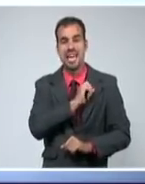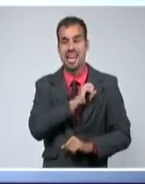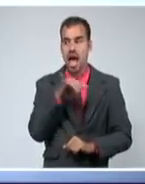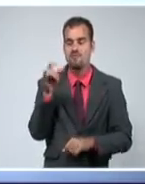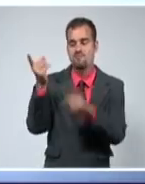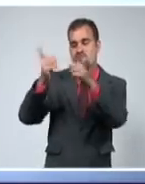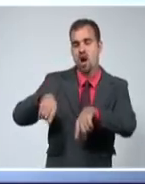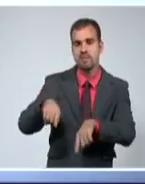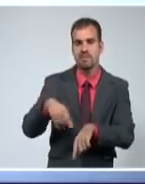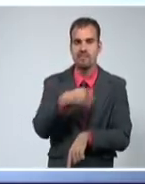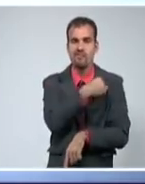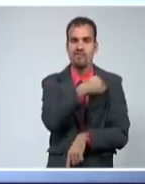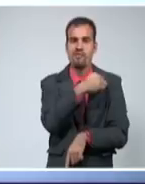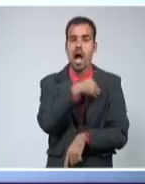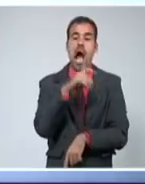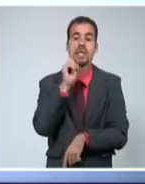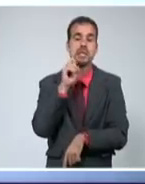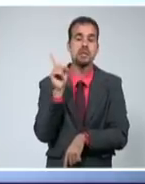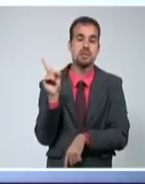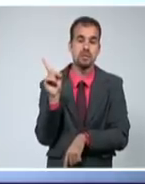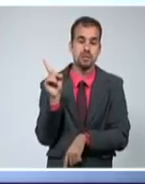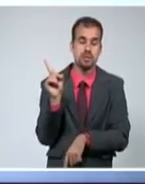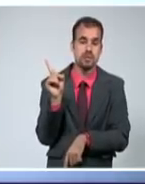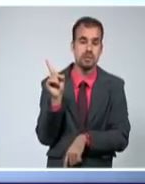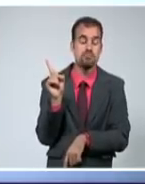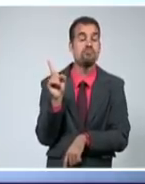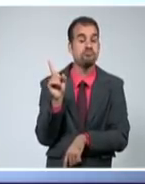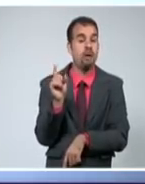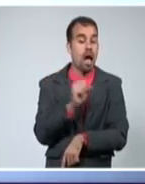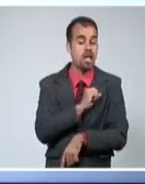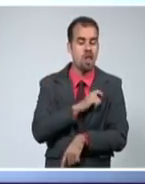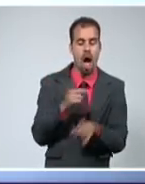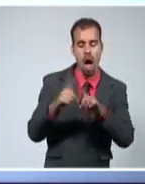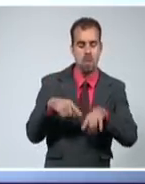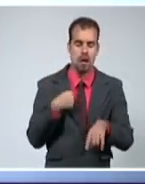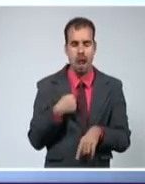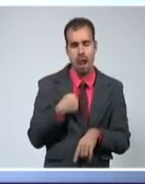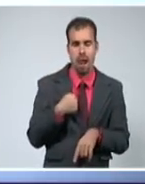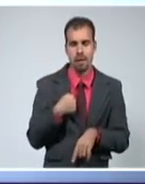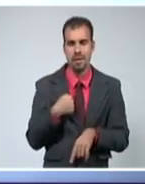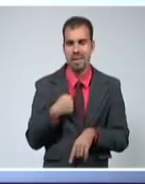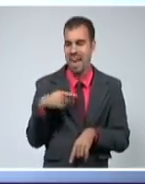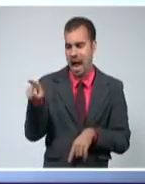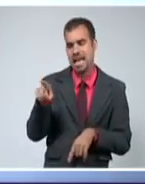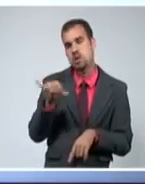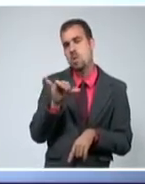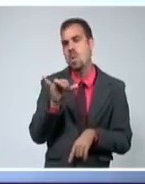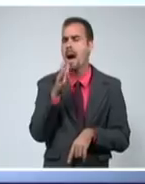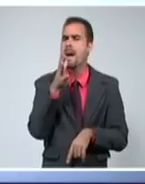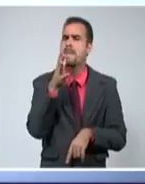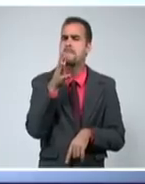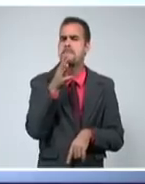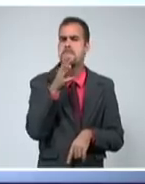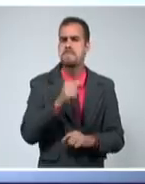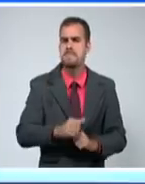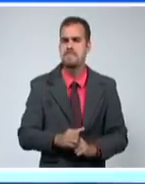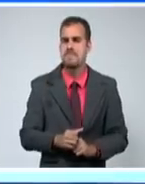fuerzas armadas de los eeuu como esa guía se reitera quizás se imaginan podrá dar